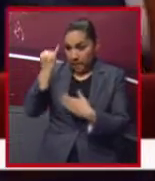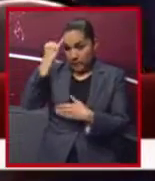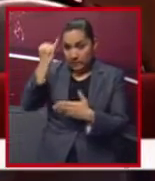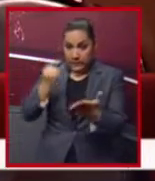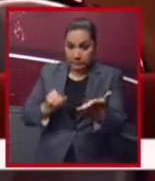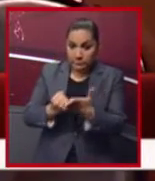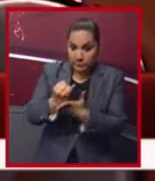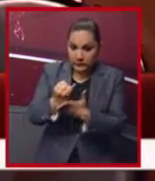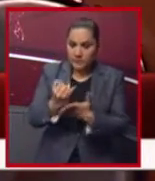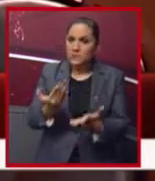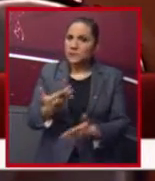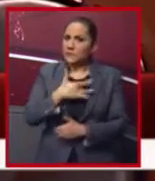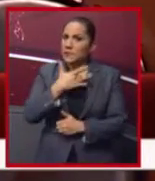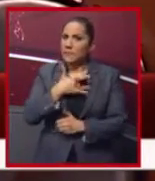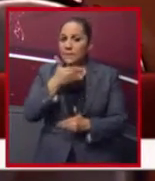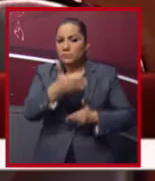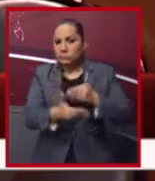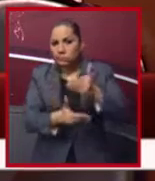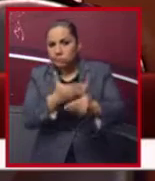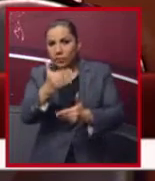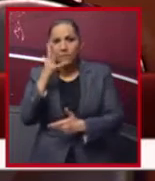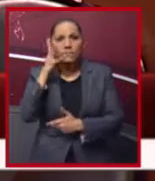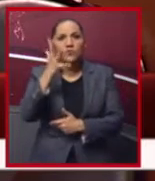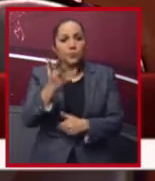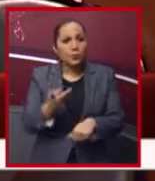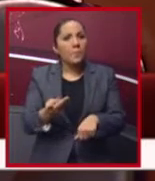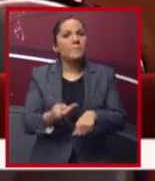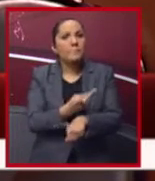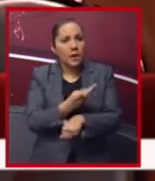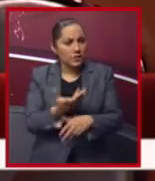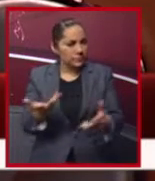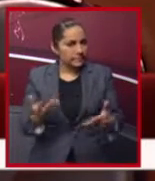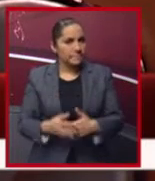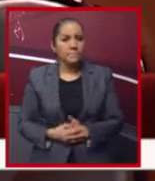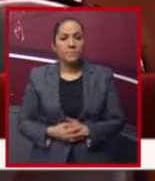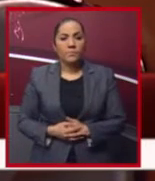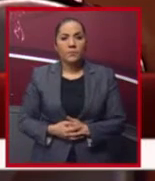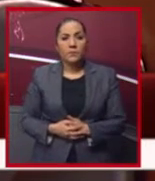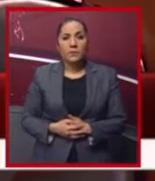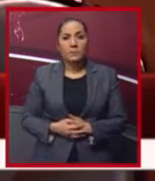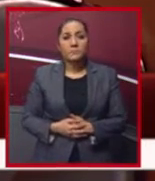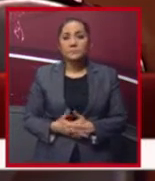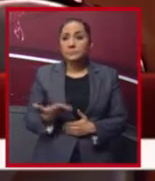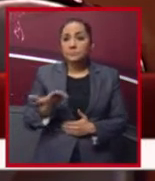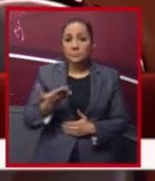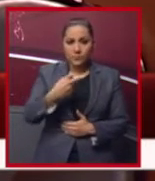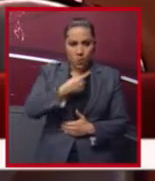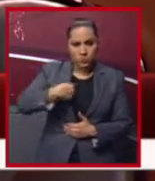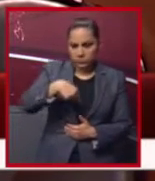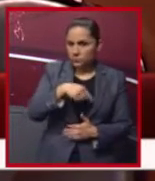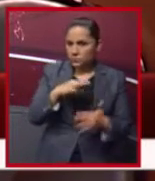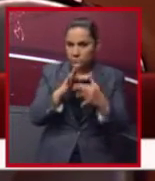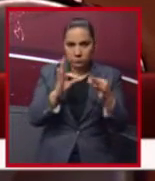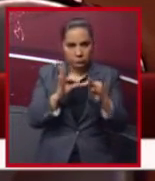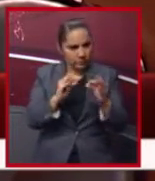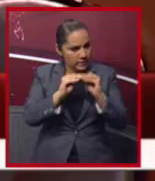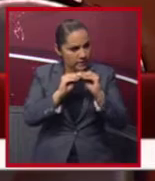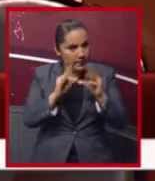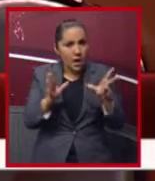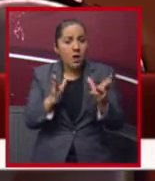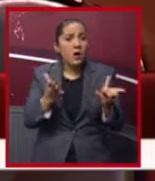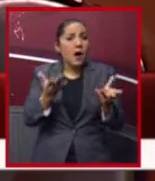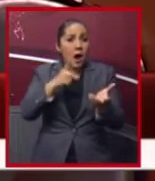Pero hemos sido muy enfáticos, no a cualquier costo, no al costo de perder la